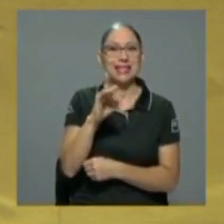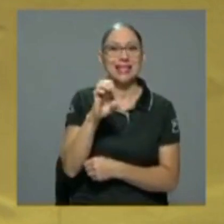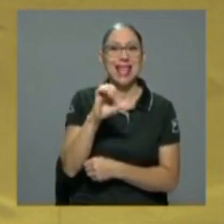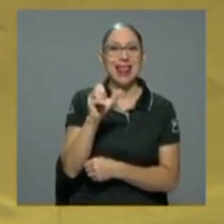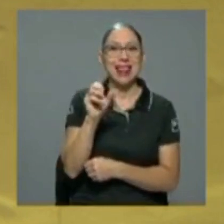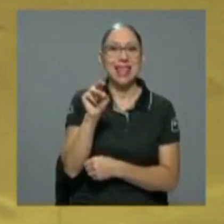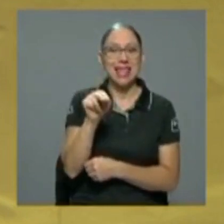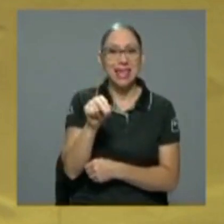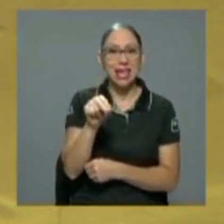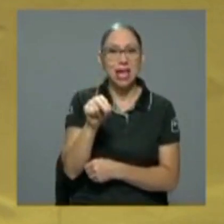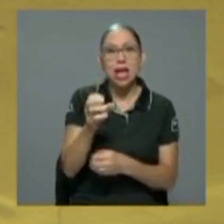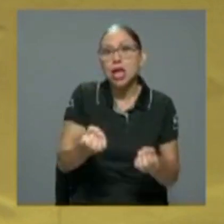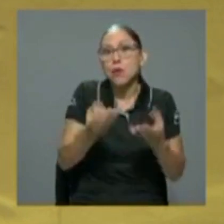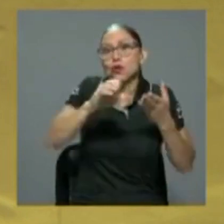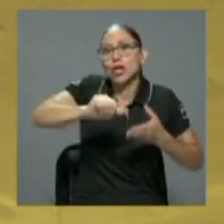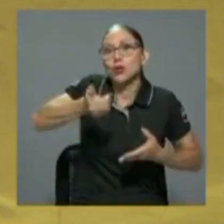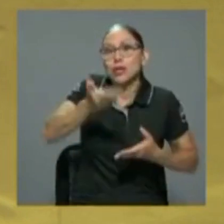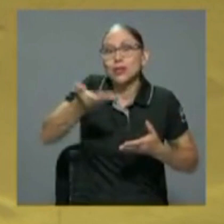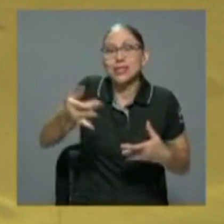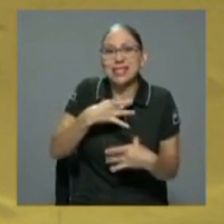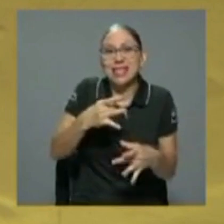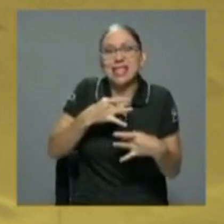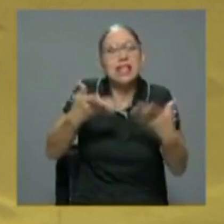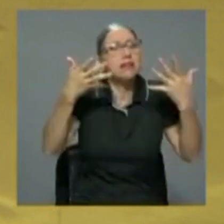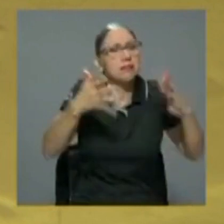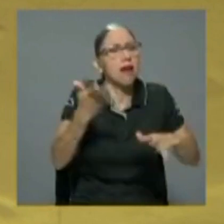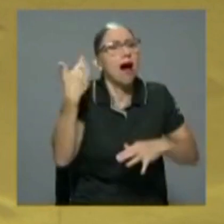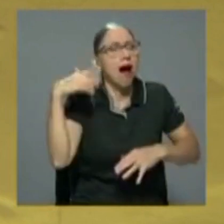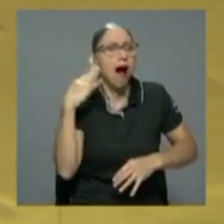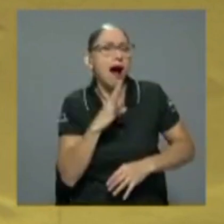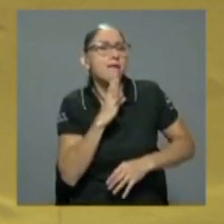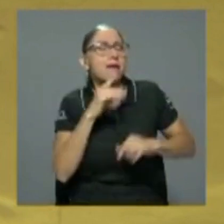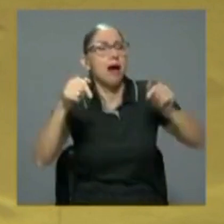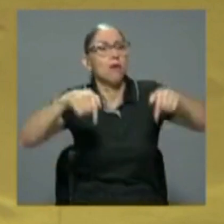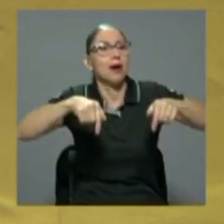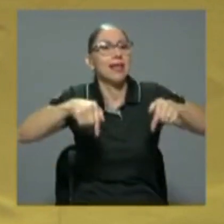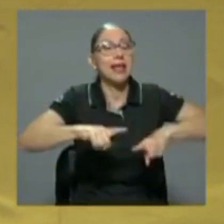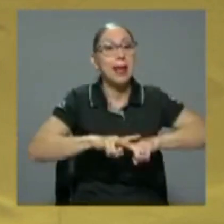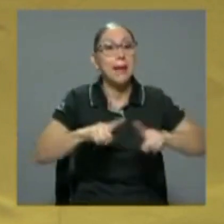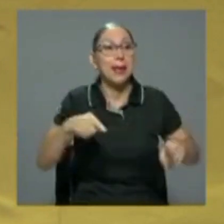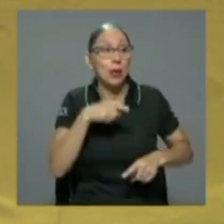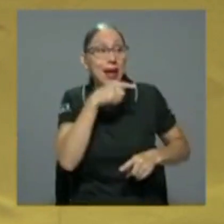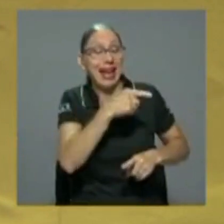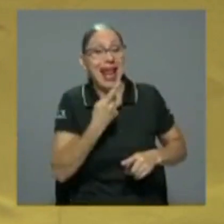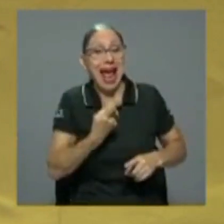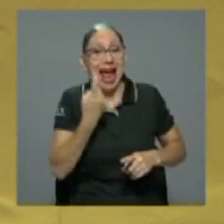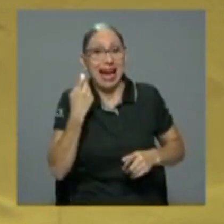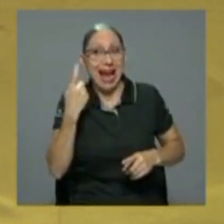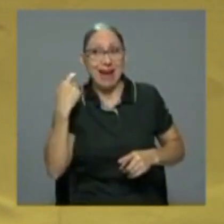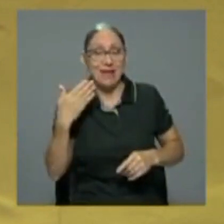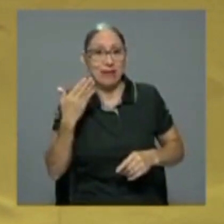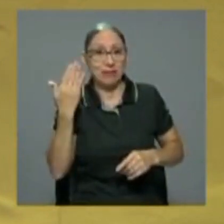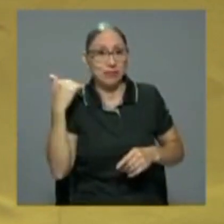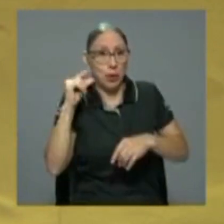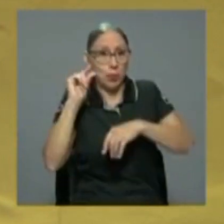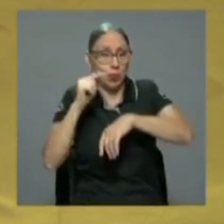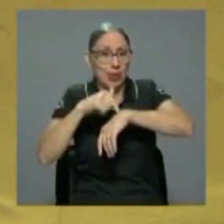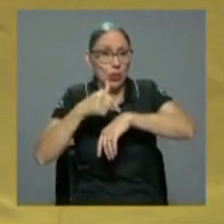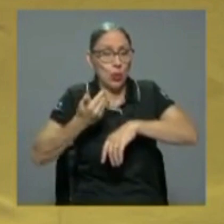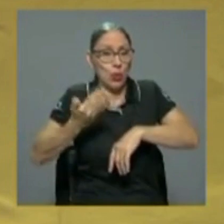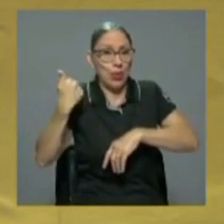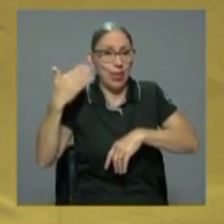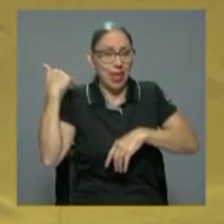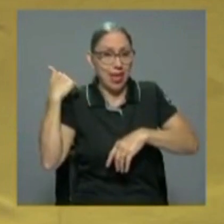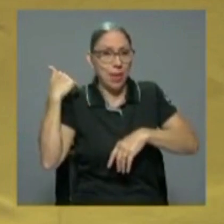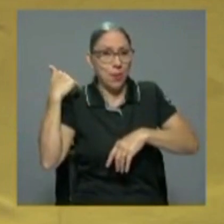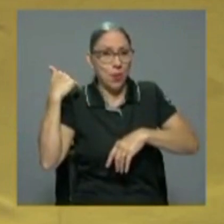cosas interesantes. Algunas las hemos hablado aquí, pero él acaba de estar